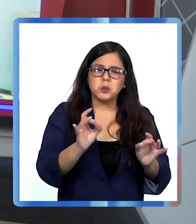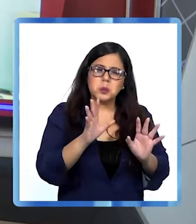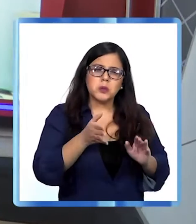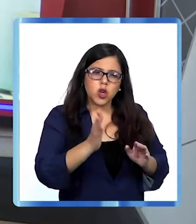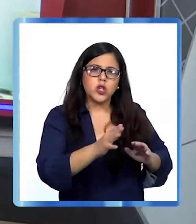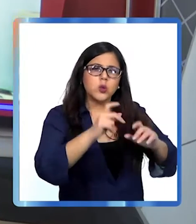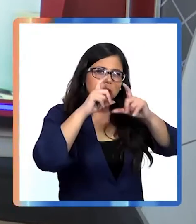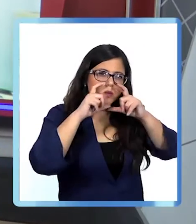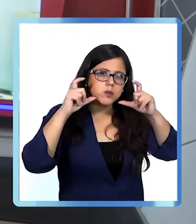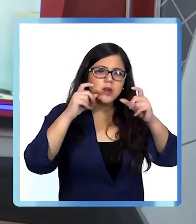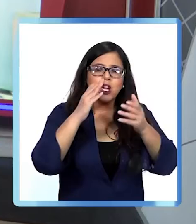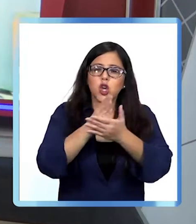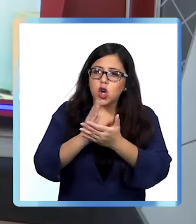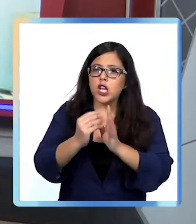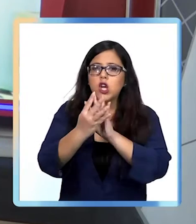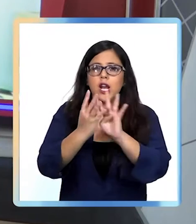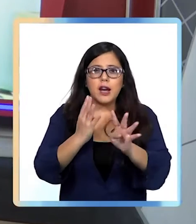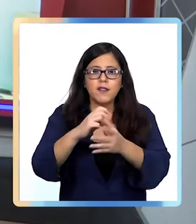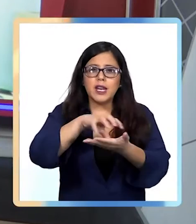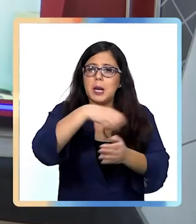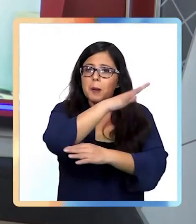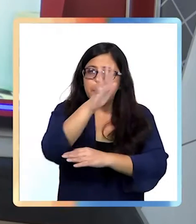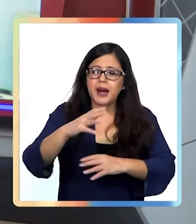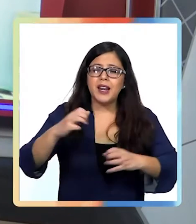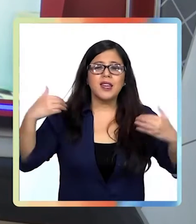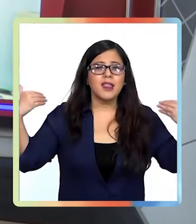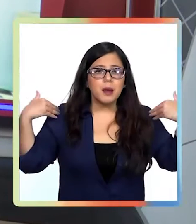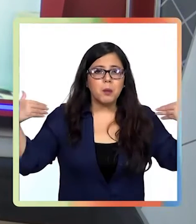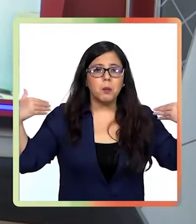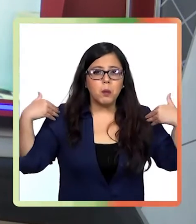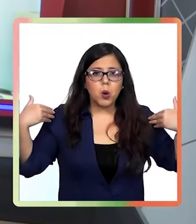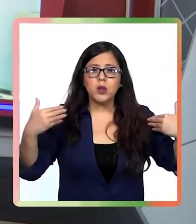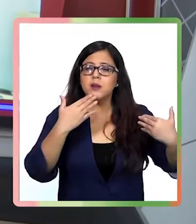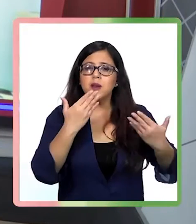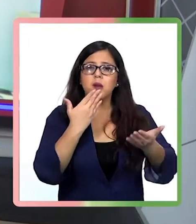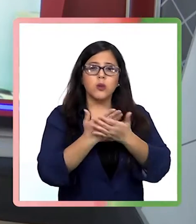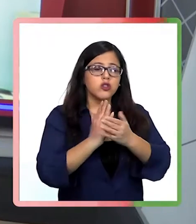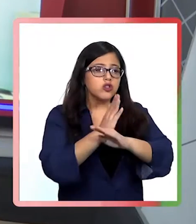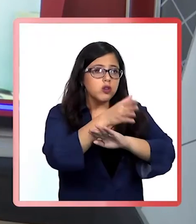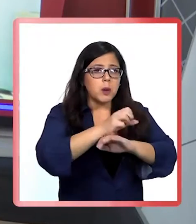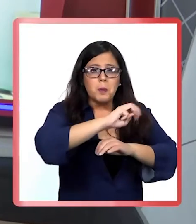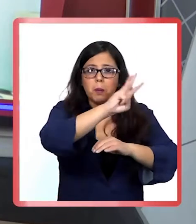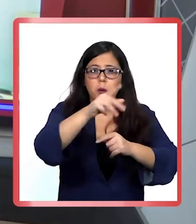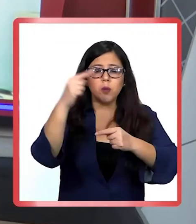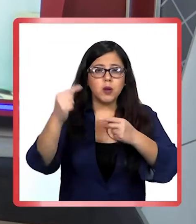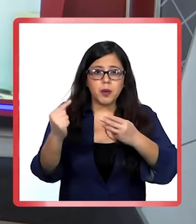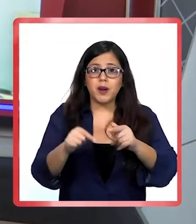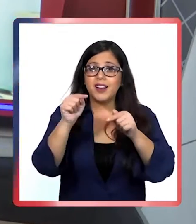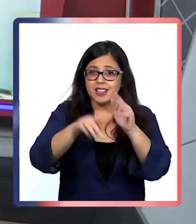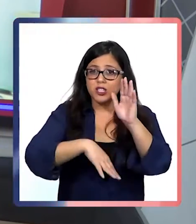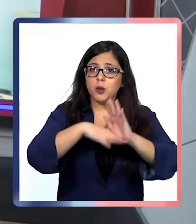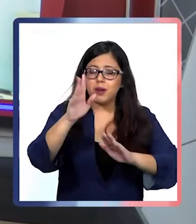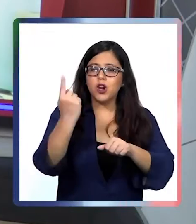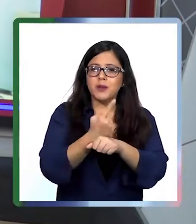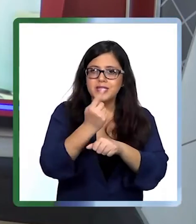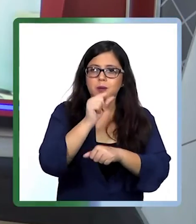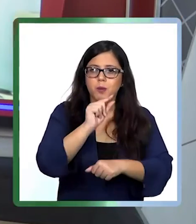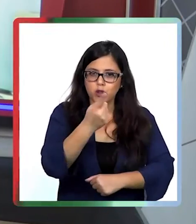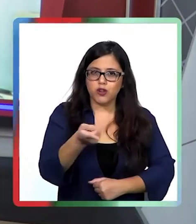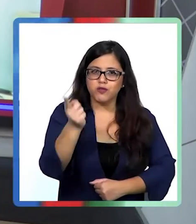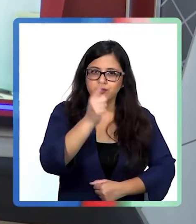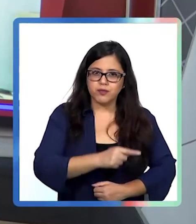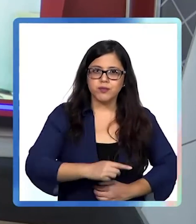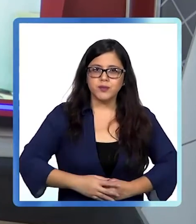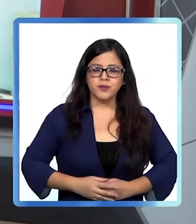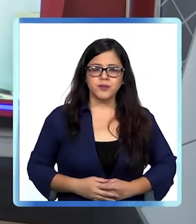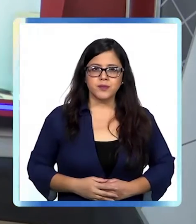qué situaciones, mire, siga usando mascarilla, a ver, en los colegios, en la feria, en los parques, cuando hago deporte, cuando entro al comercio, a un mall, en fin. De